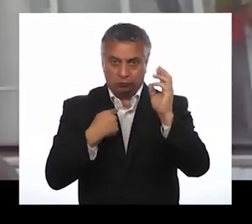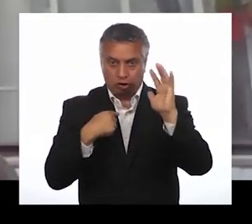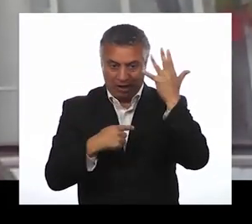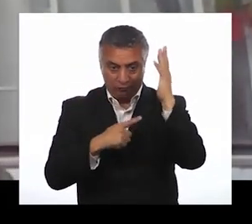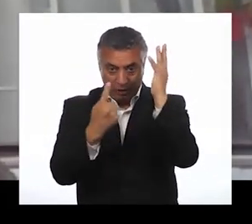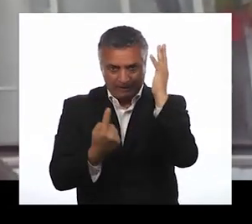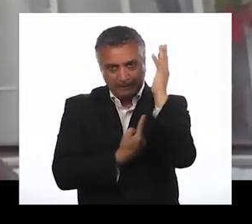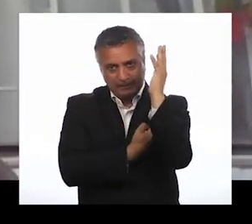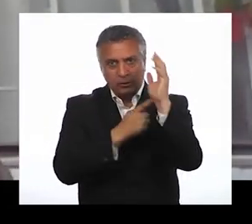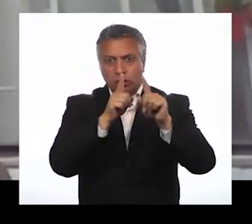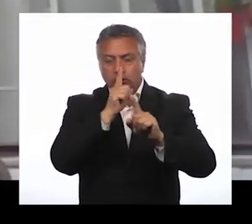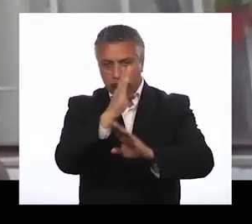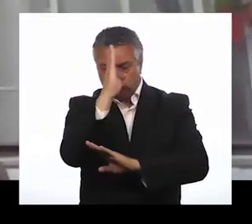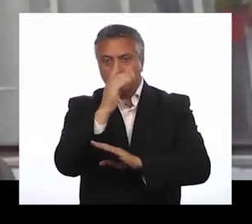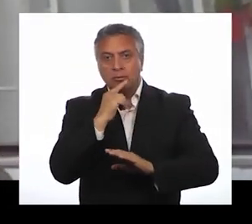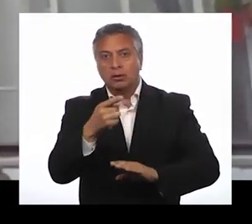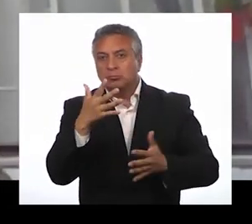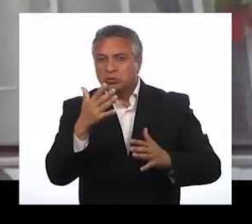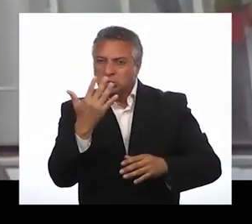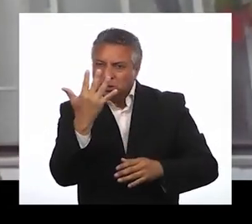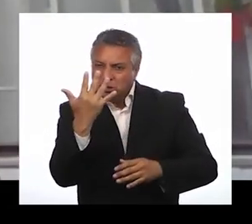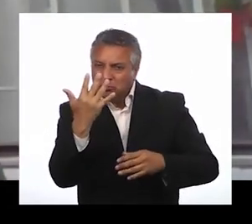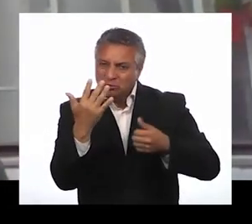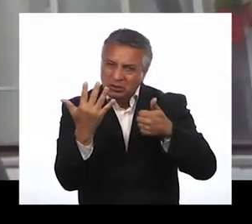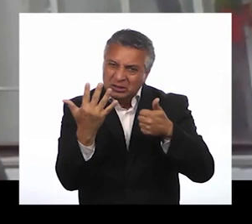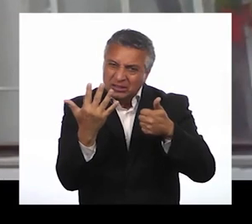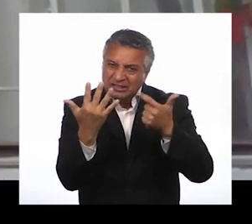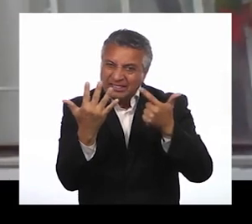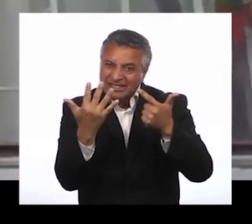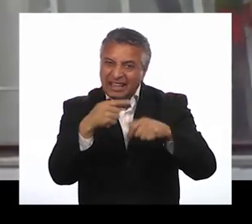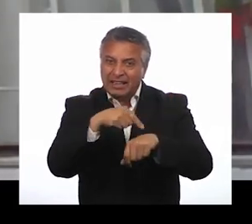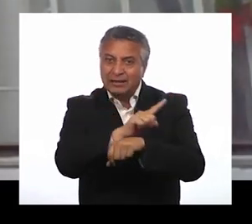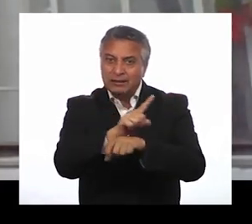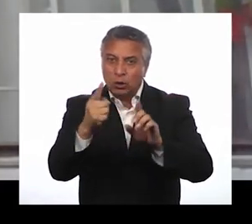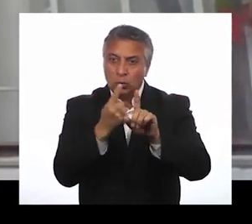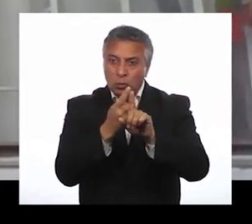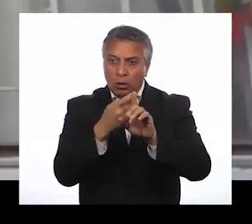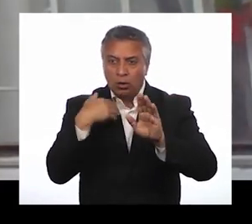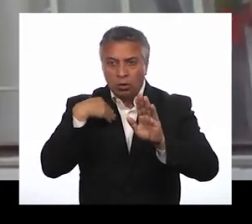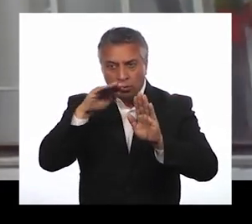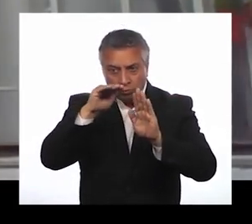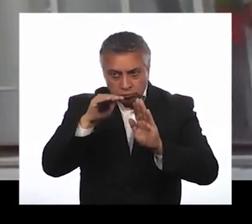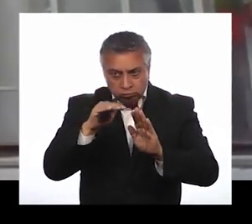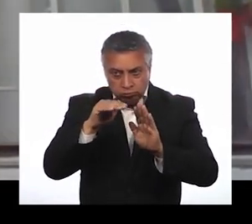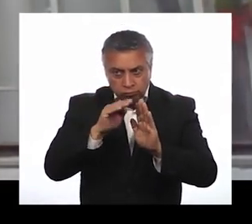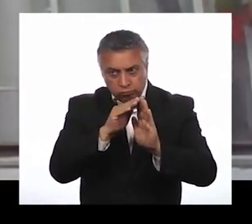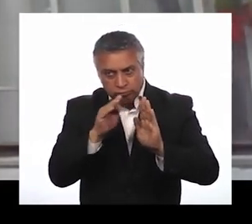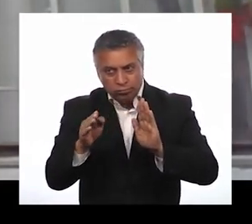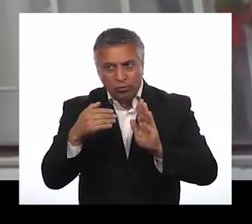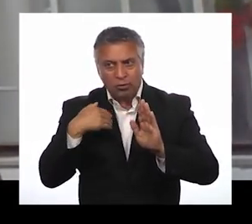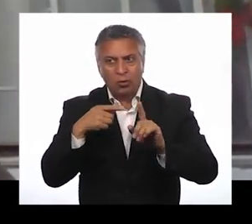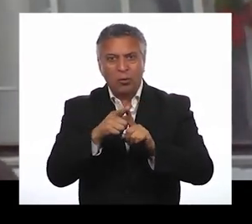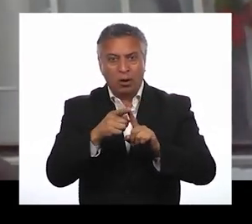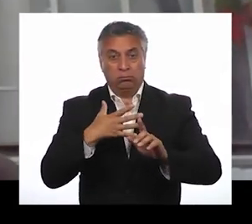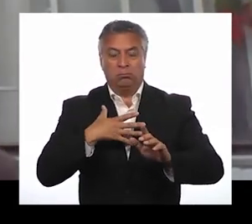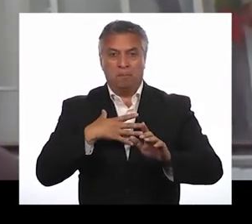estado unos 5 o 7 segundos detrás de la palmera y me asomo así, me agacho un poquito, me asomo y siento un resorte.